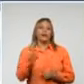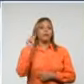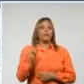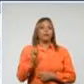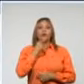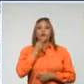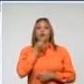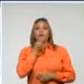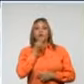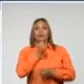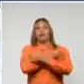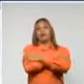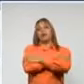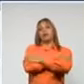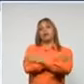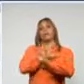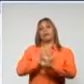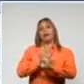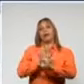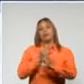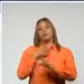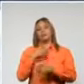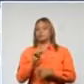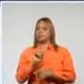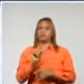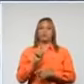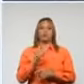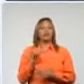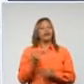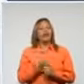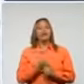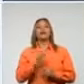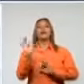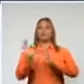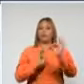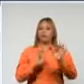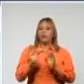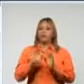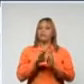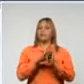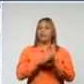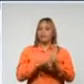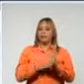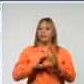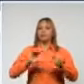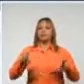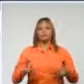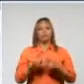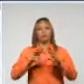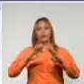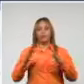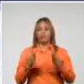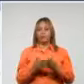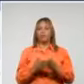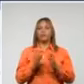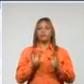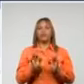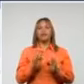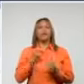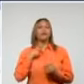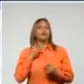de brazos cruzados esperando que eso pase. Eso incluso al principio de la